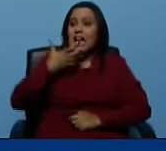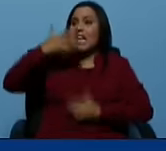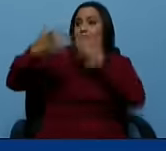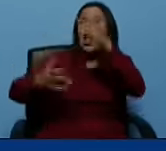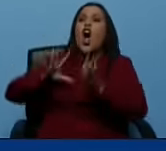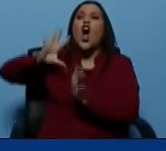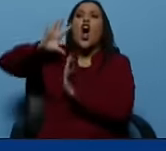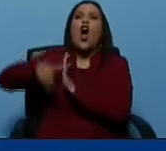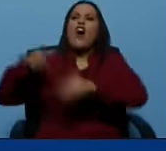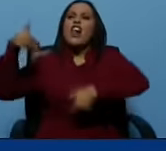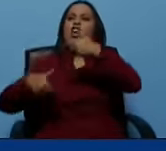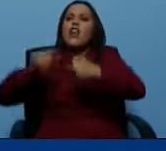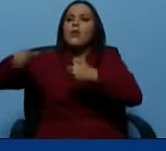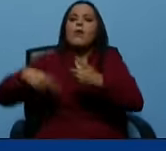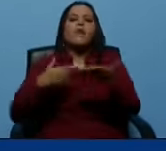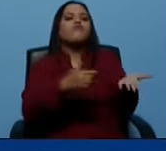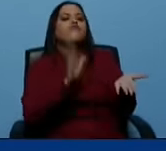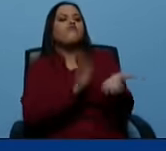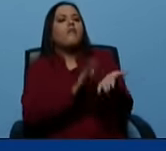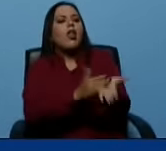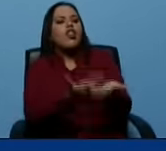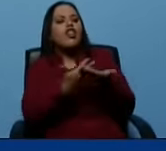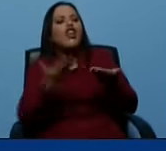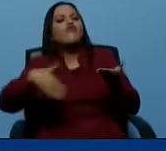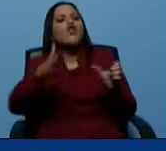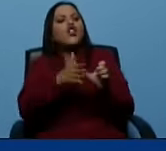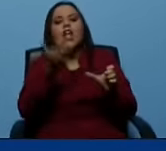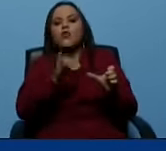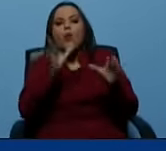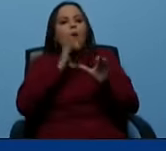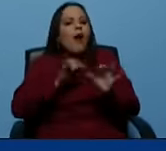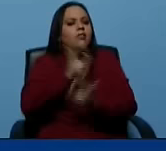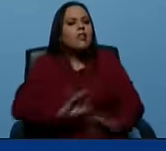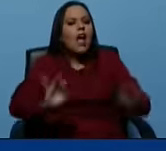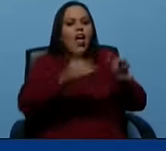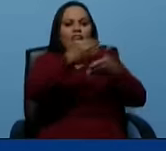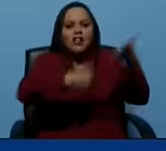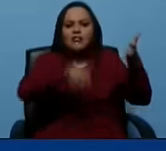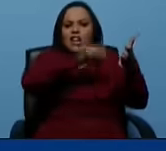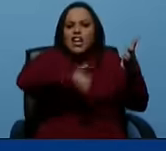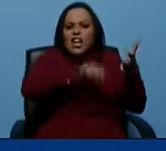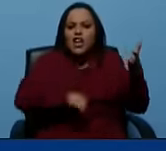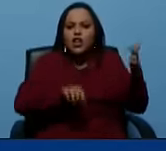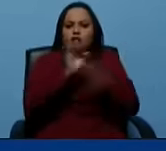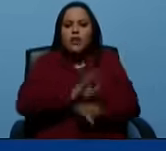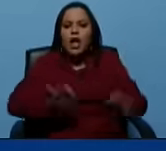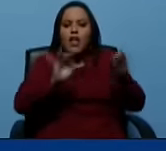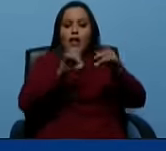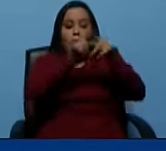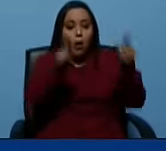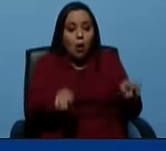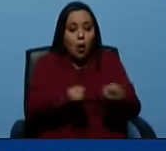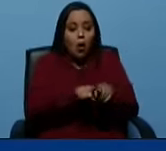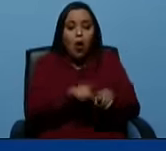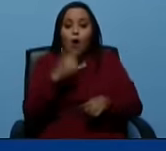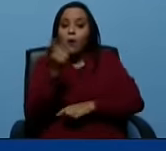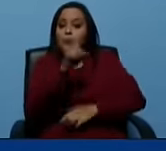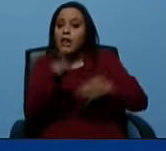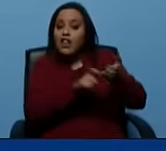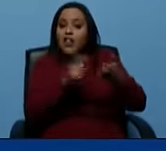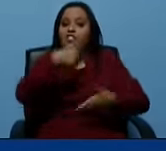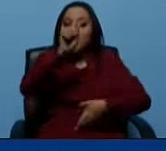fraude y no traigan un papel escrito en 4 cuartillas firmado por